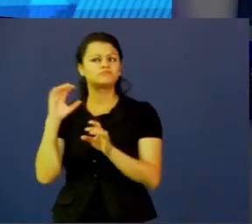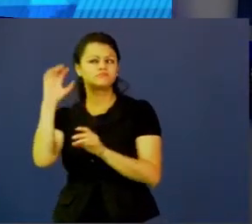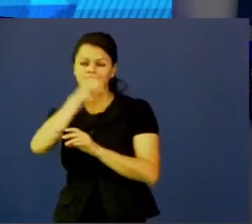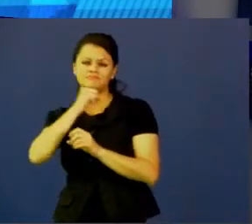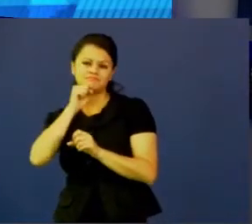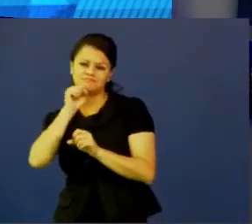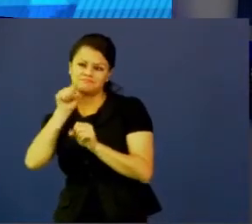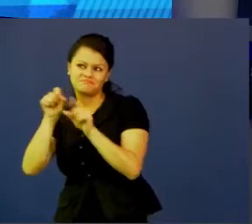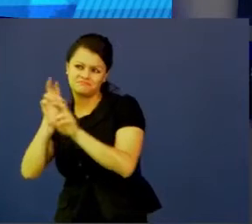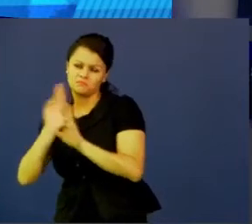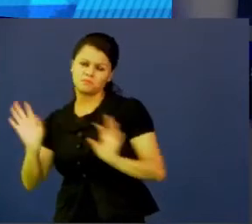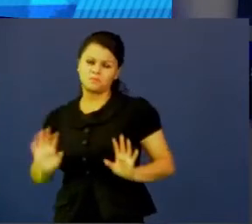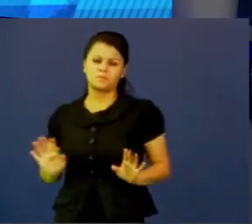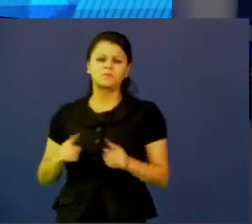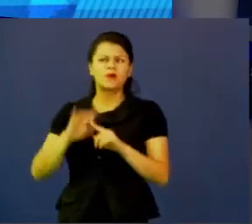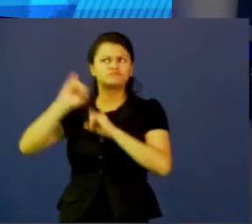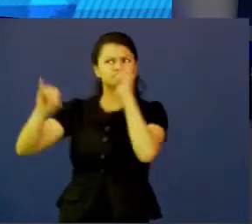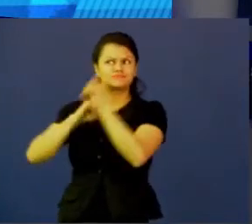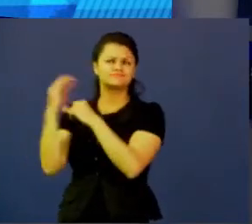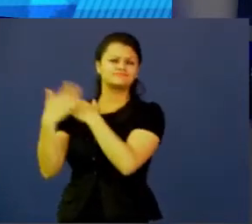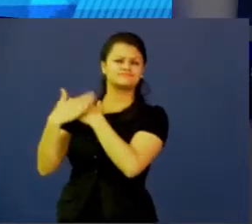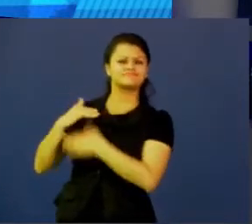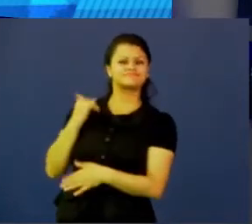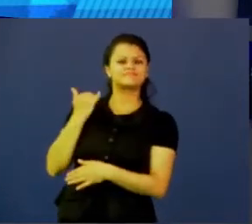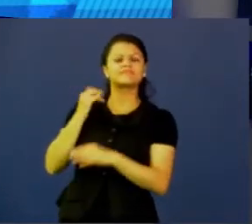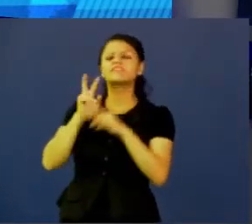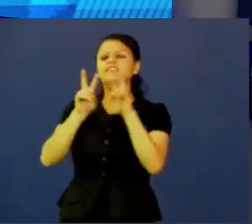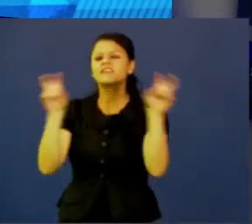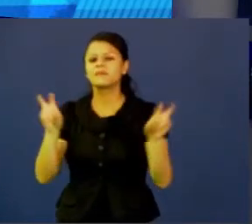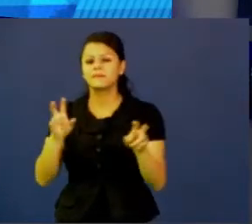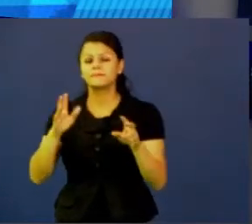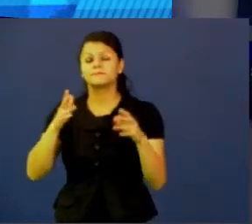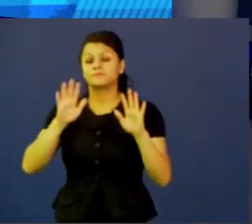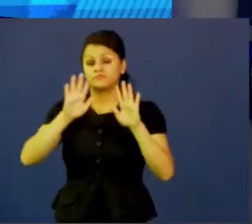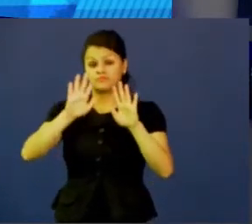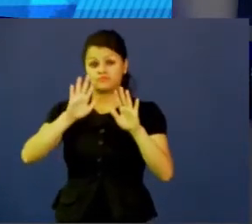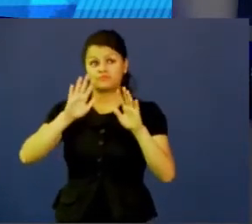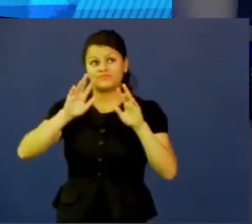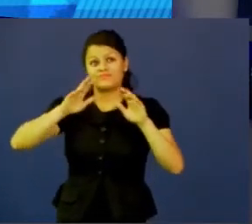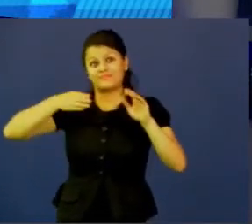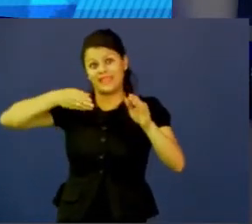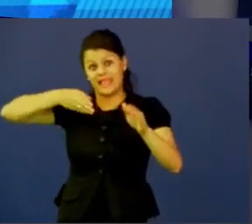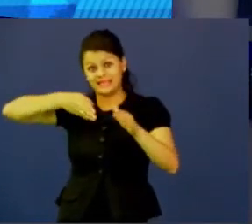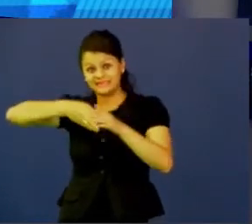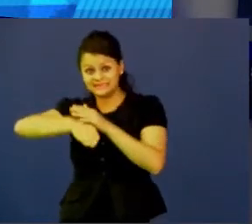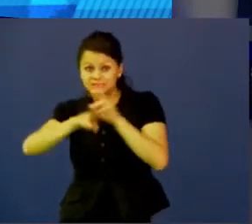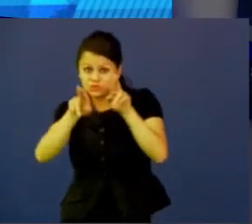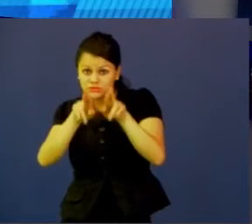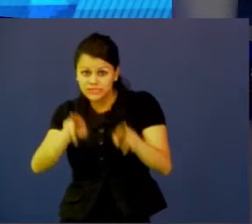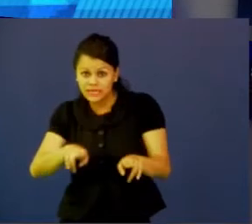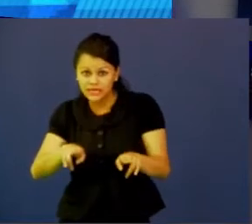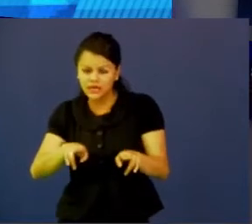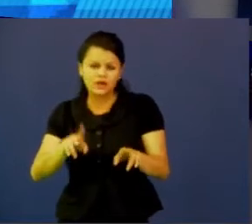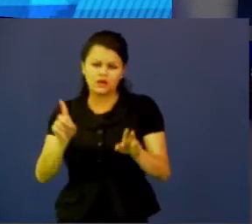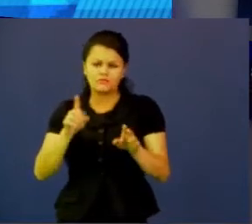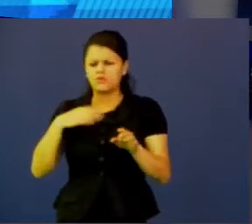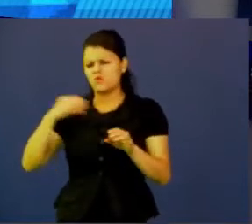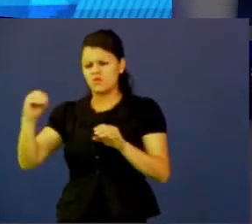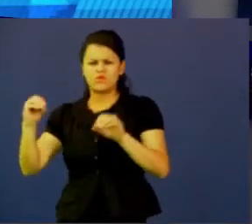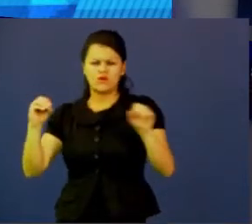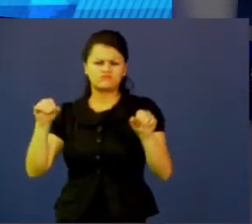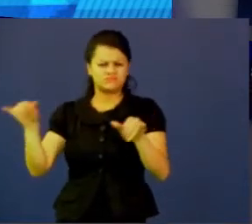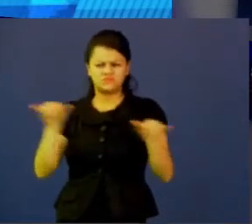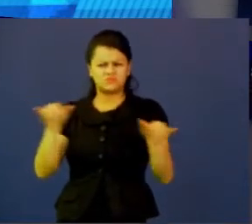internacionales, es que tiene que ver no con el acceso a internet, porque ahí estamos un poco más parejos, sino con el uso